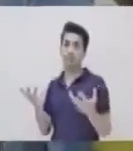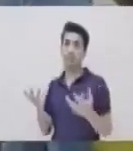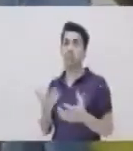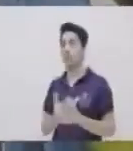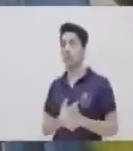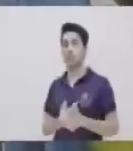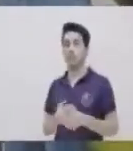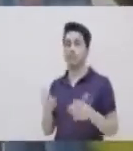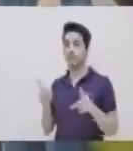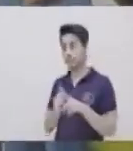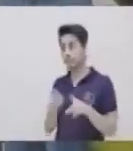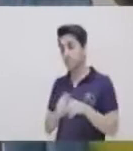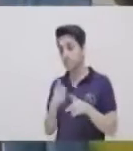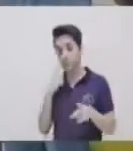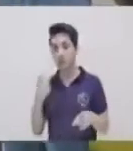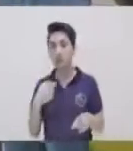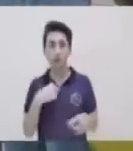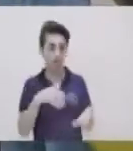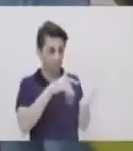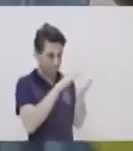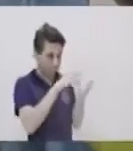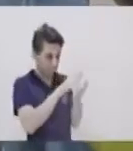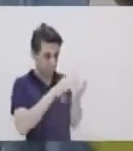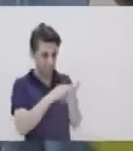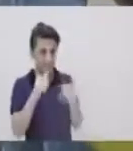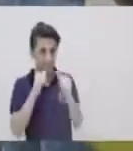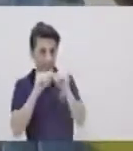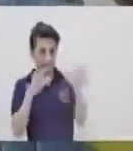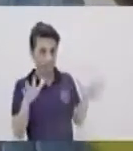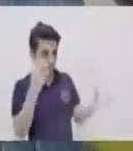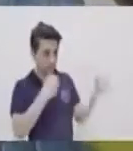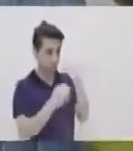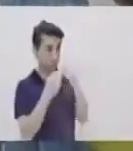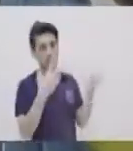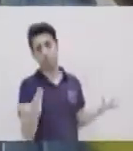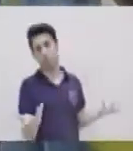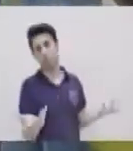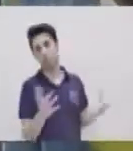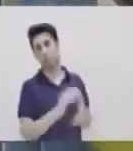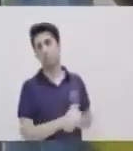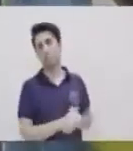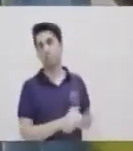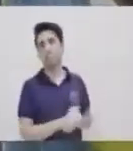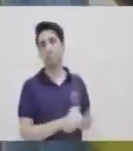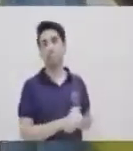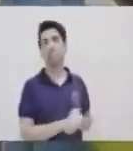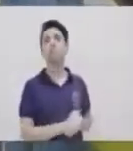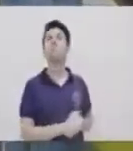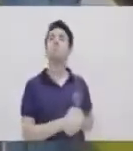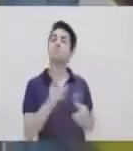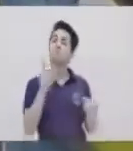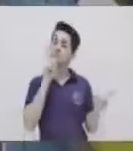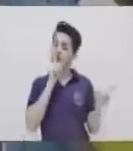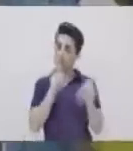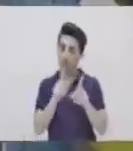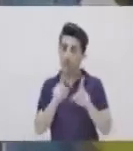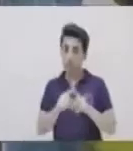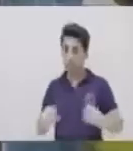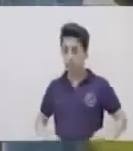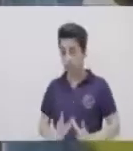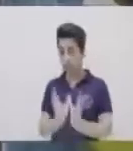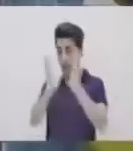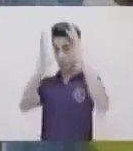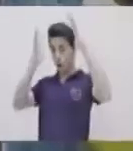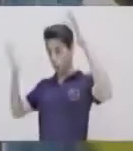eso es como un 2 por 1, ¿verdad? Nos estamos deshaciendo también de los derivados de ella. Exactamente. Entonces la tala inmoderada